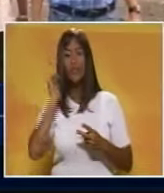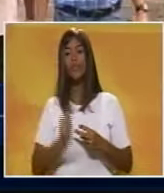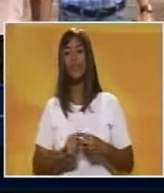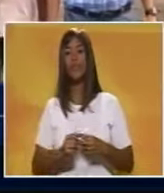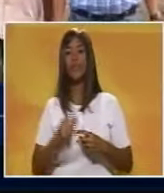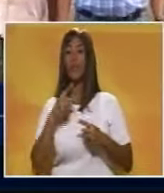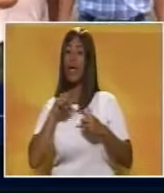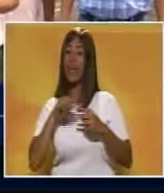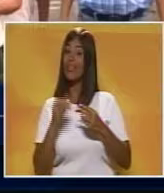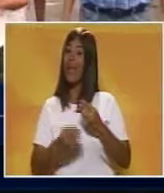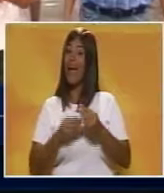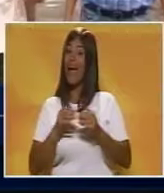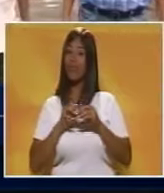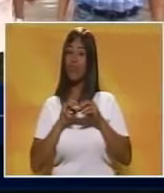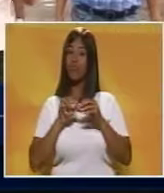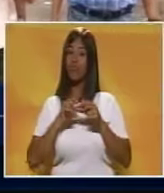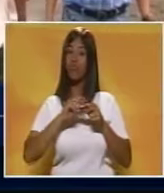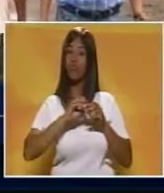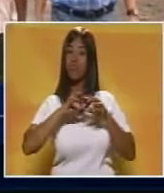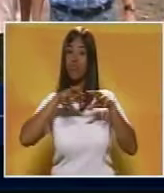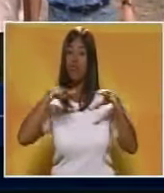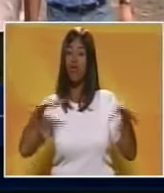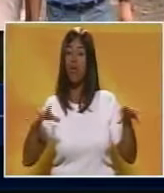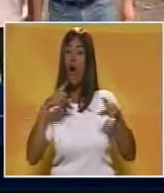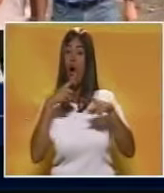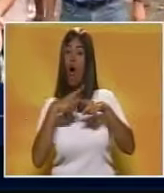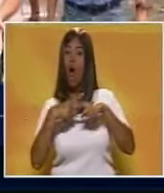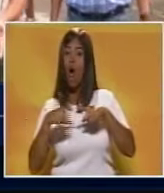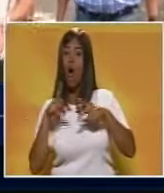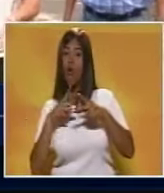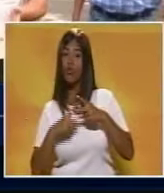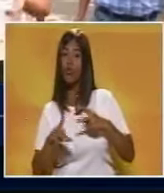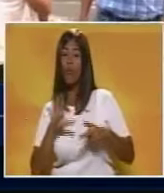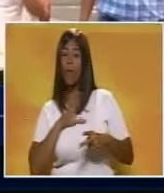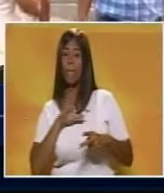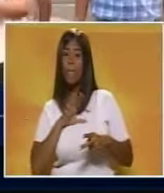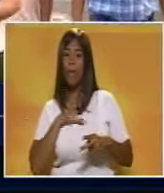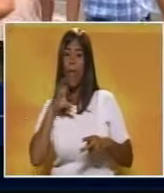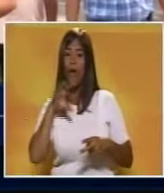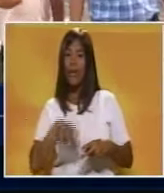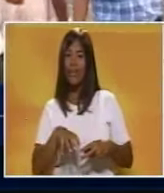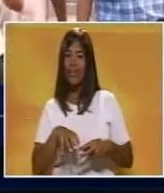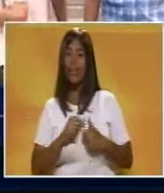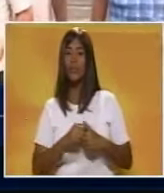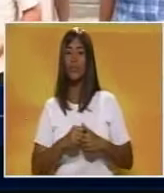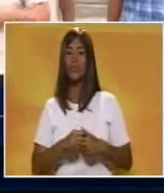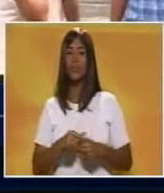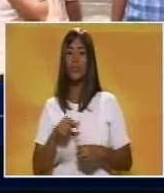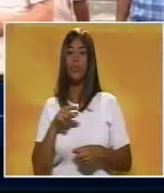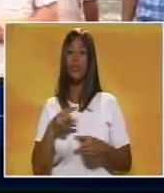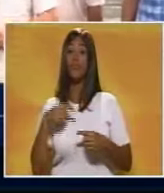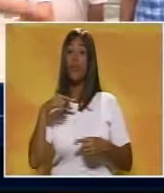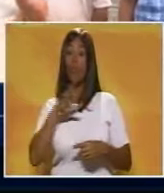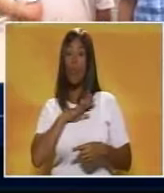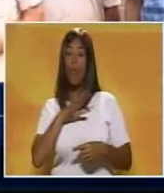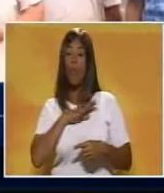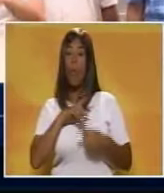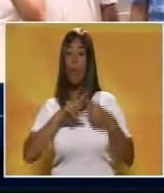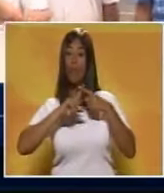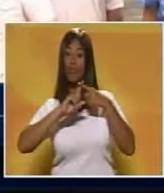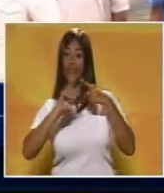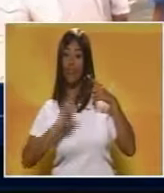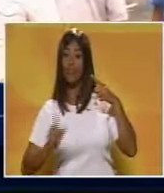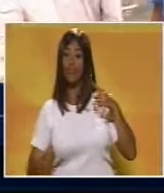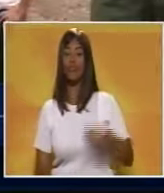son las que distribuyen a través del resto de las subestaciones del estado lo que tiene que ver con nuestra